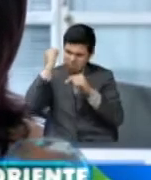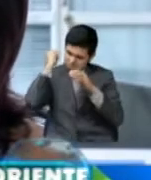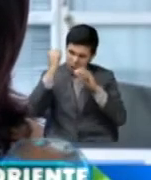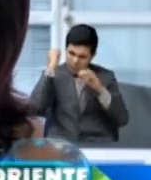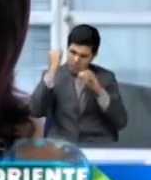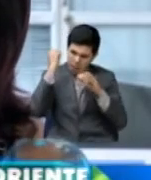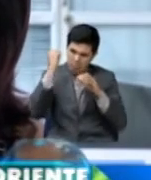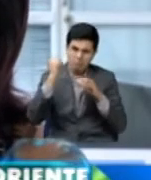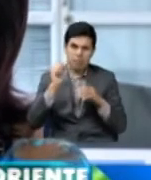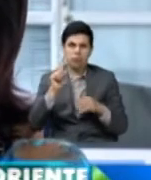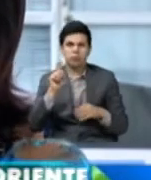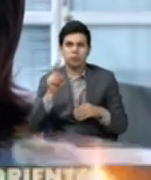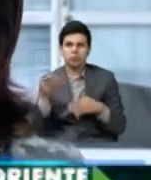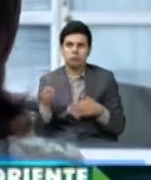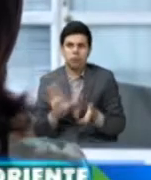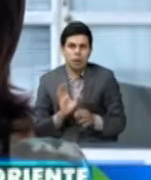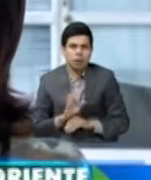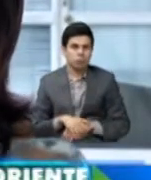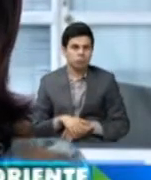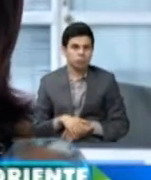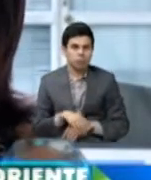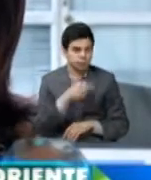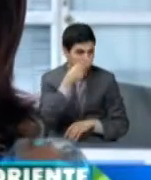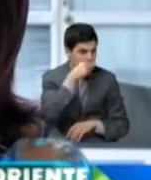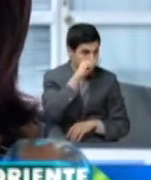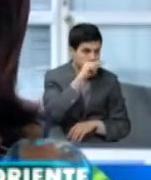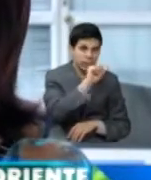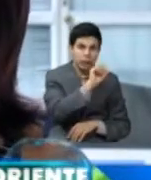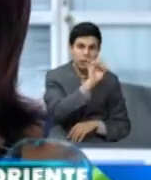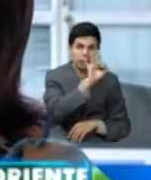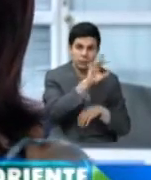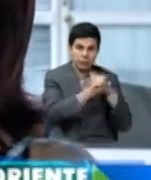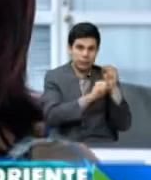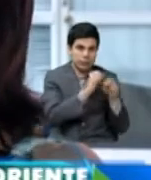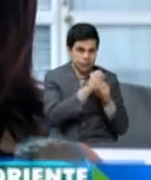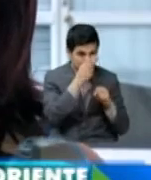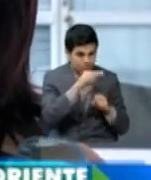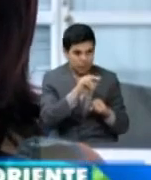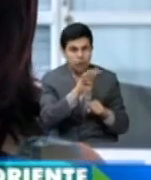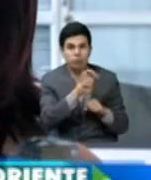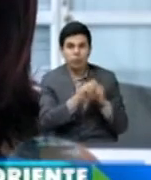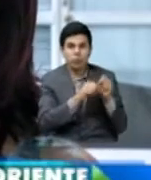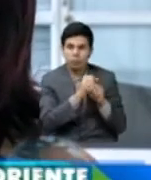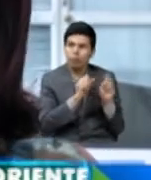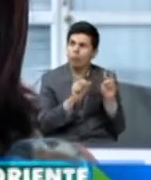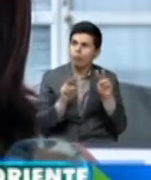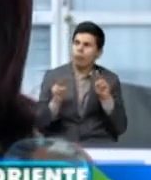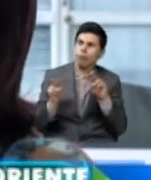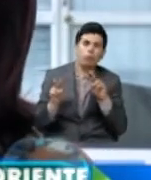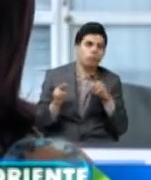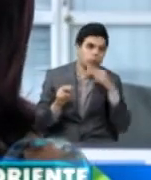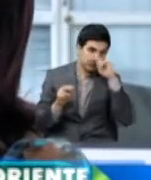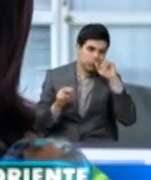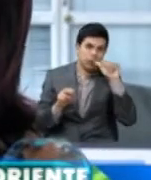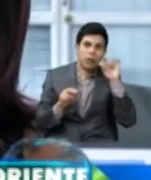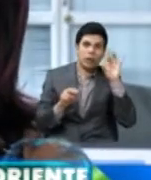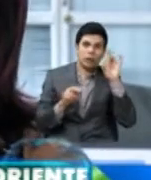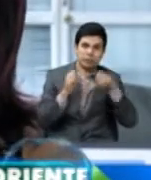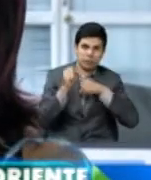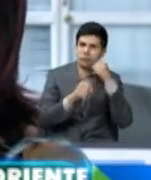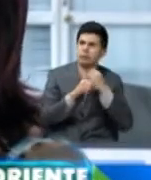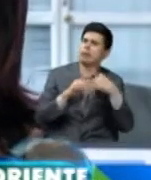puñaladas. Y la asesinó delante de la niña de 15 años y de la de 9. Cuando la niña de 15 años intentó reaccionar, intentó